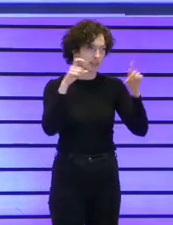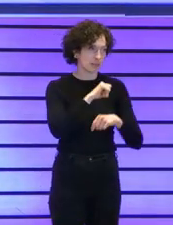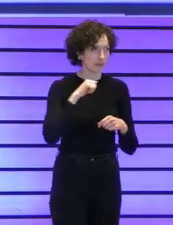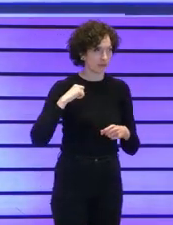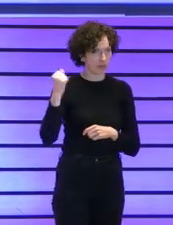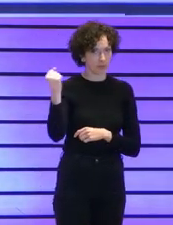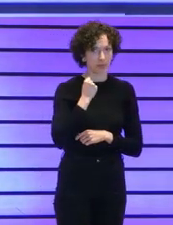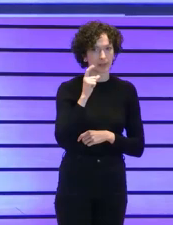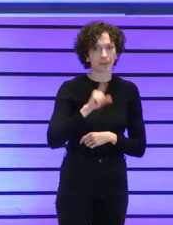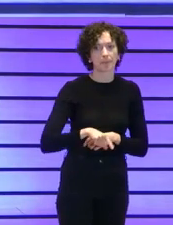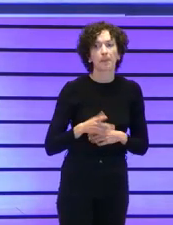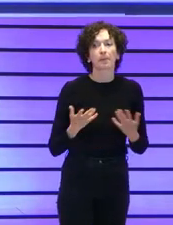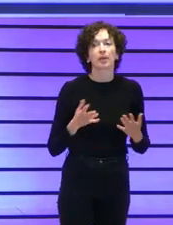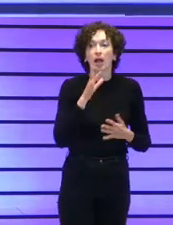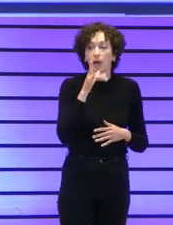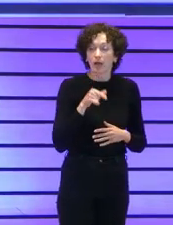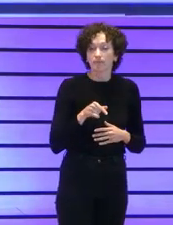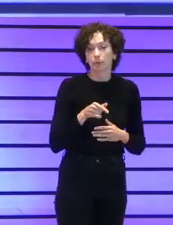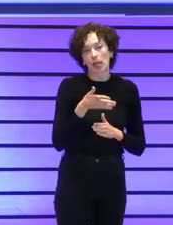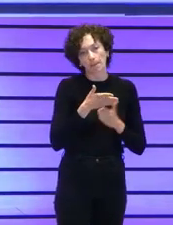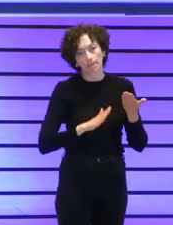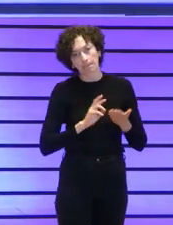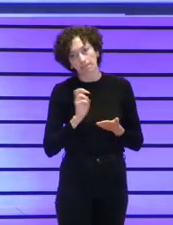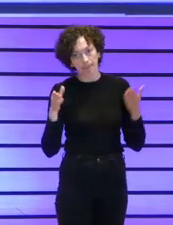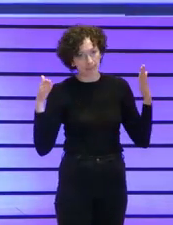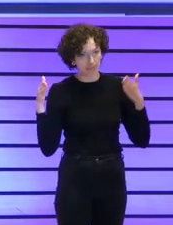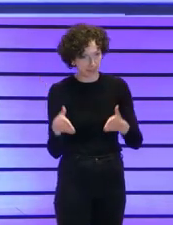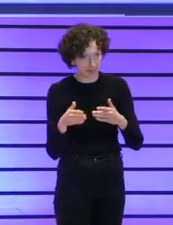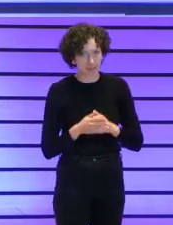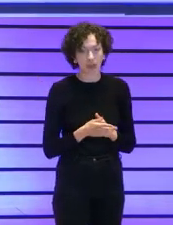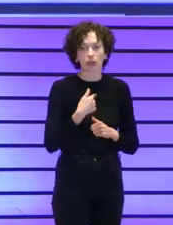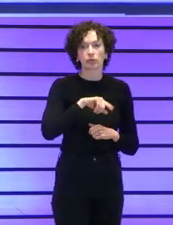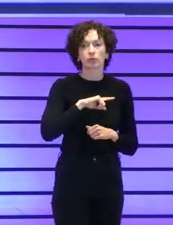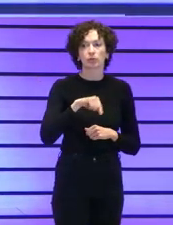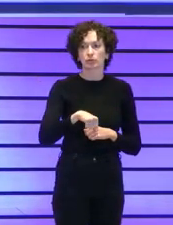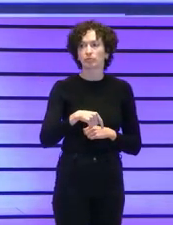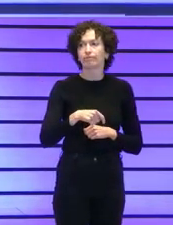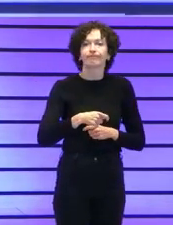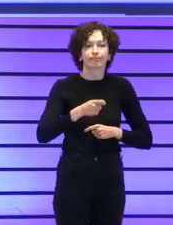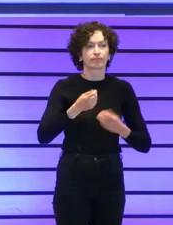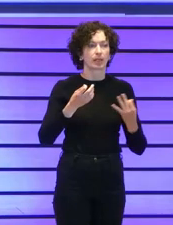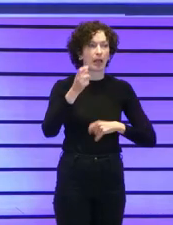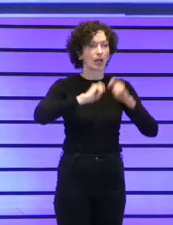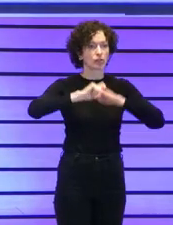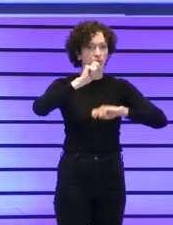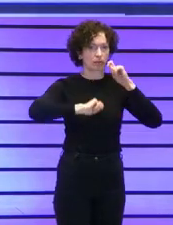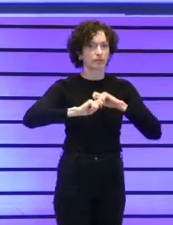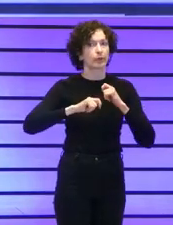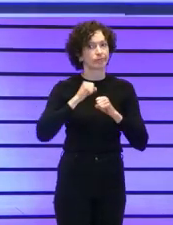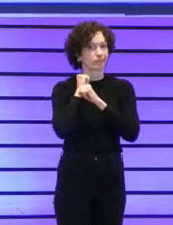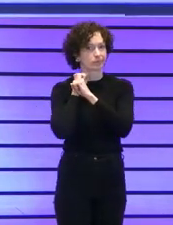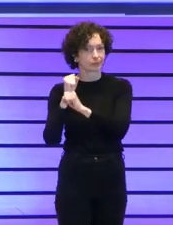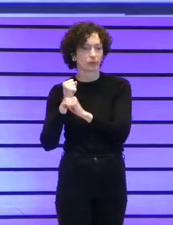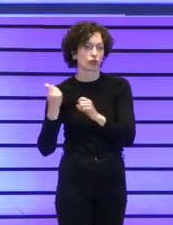voy a incidir en esa otra parte, ¿no? Nosotros somos unas organizaciones que dependemos mucho de las subvenciones públicas,